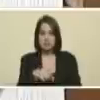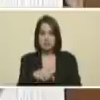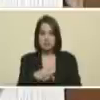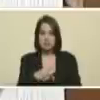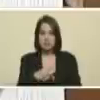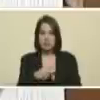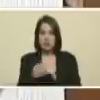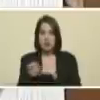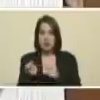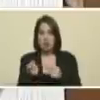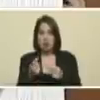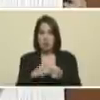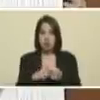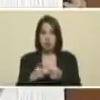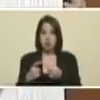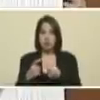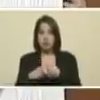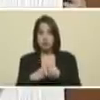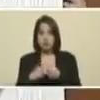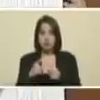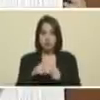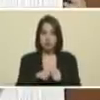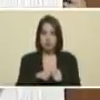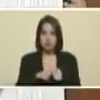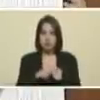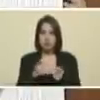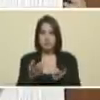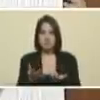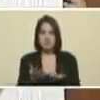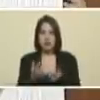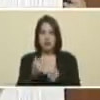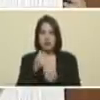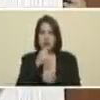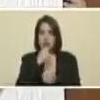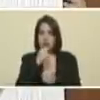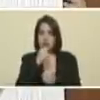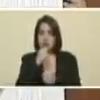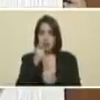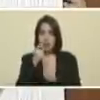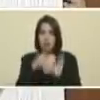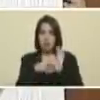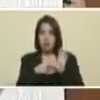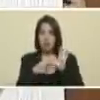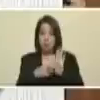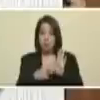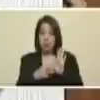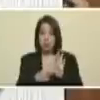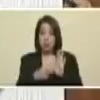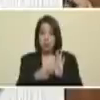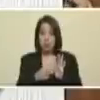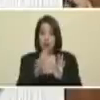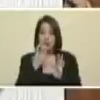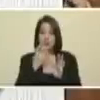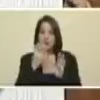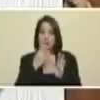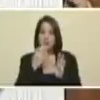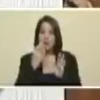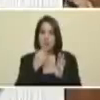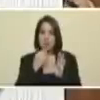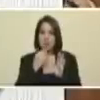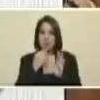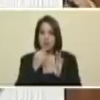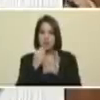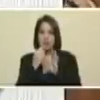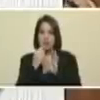se incorporó a la lucha legislativa parlamentaria, dando ejemplo. Fue suplente de nuestro gran